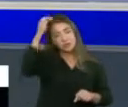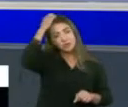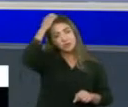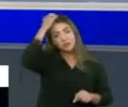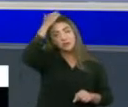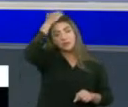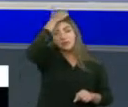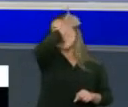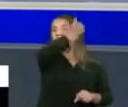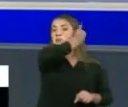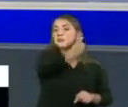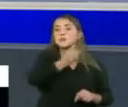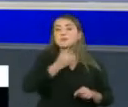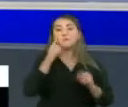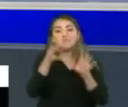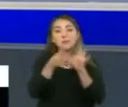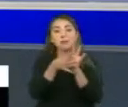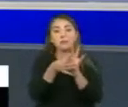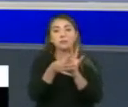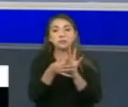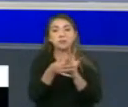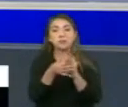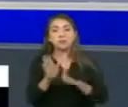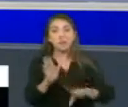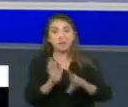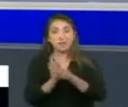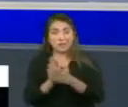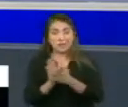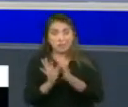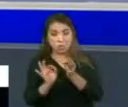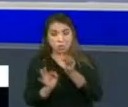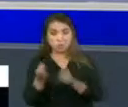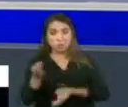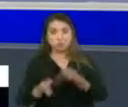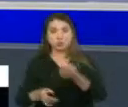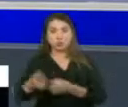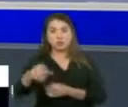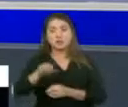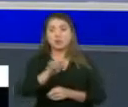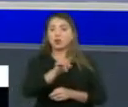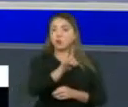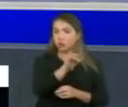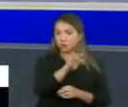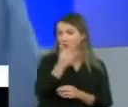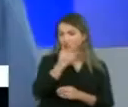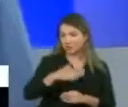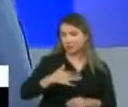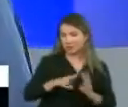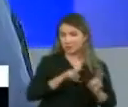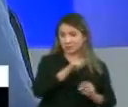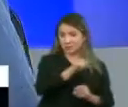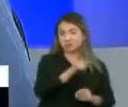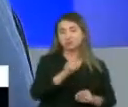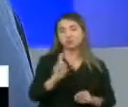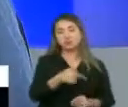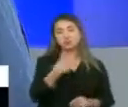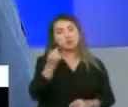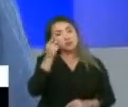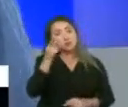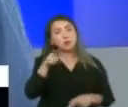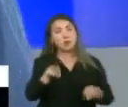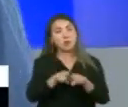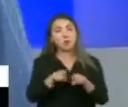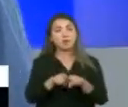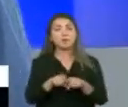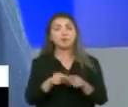una vinculación legal o no, en definitiva, una acción legal por parte de la justicia. Sí. ¿La UDI también está dispuesta a hacer? Nosotros hemos entendido que a pesar de que